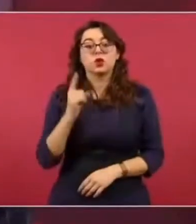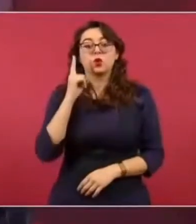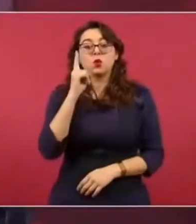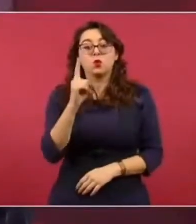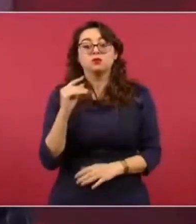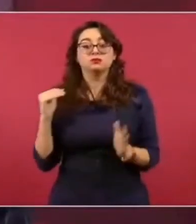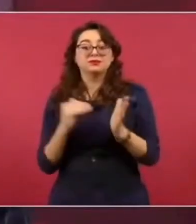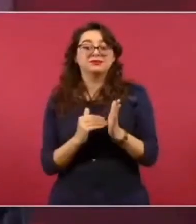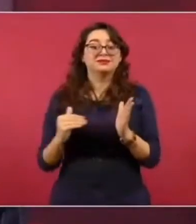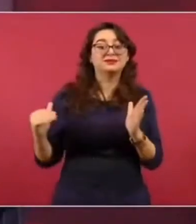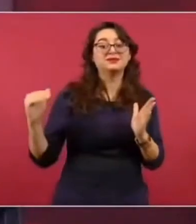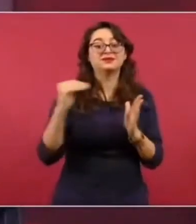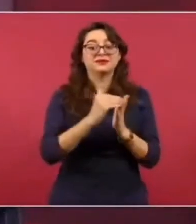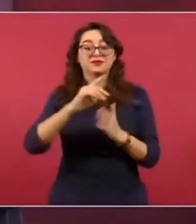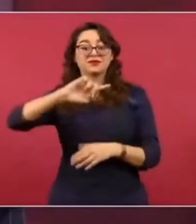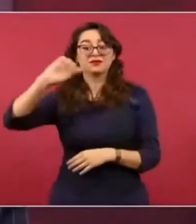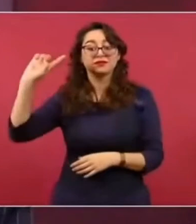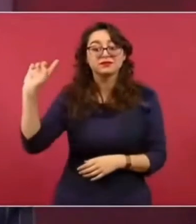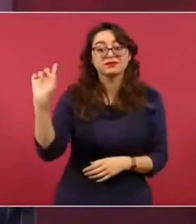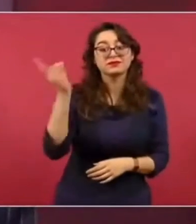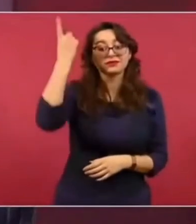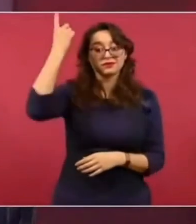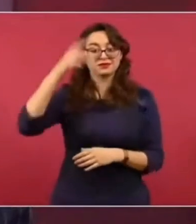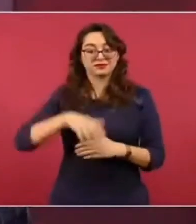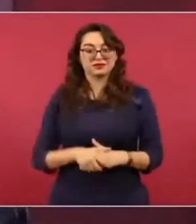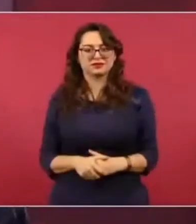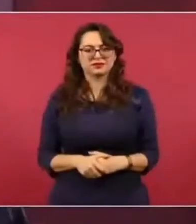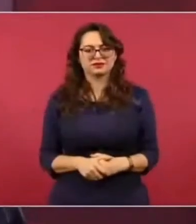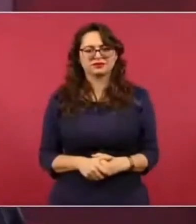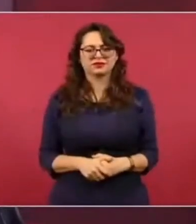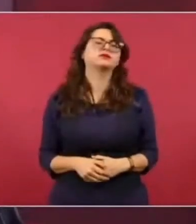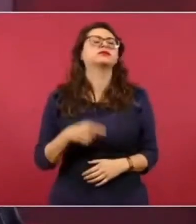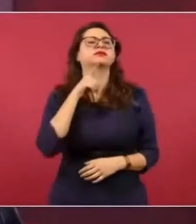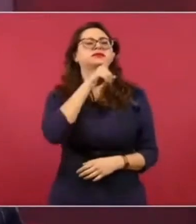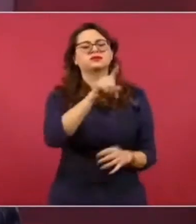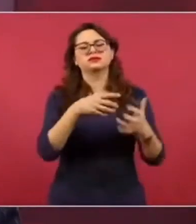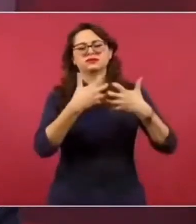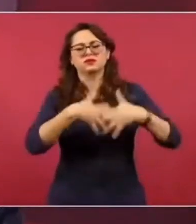se reconfiguró en 1992.